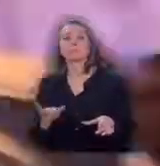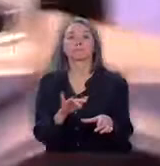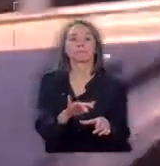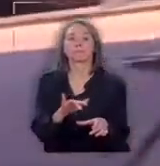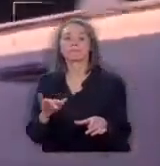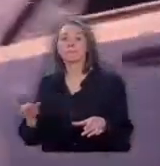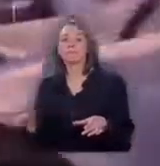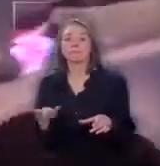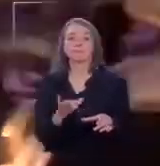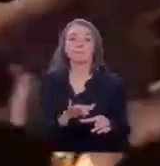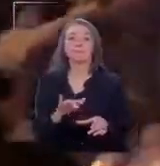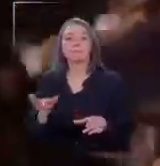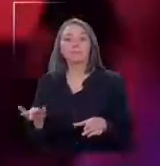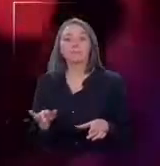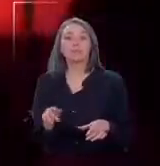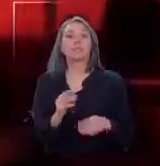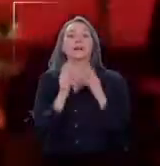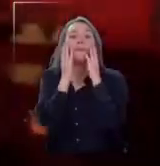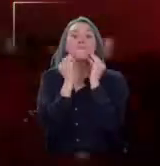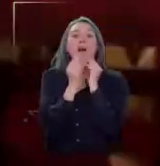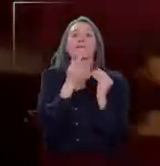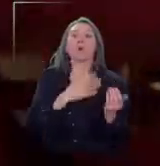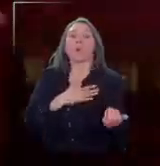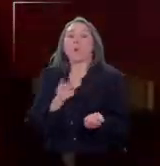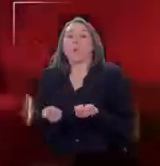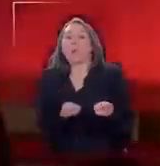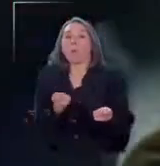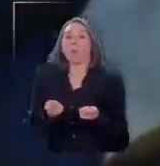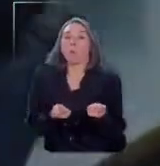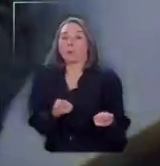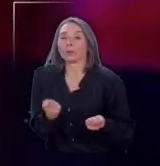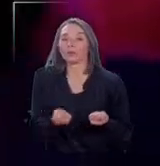pabellones a la barba le gusta la